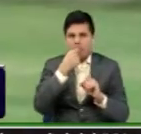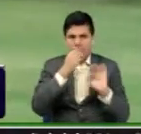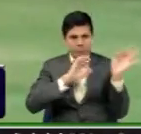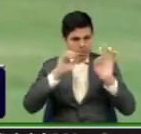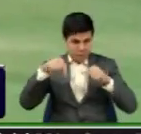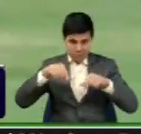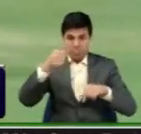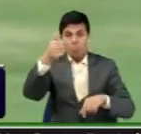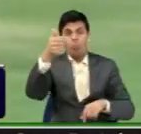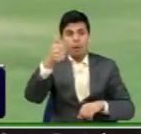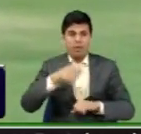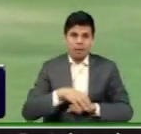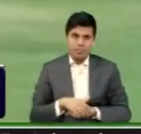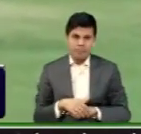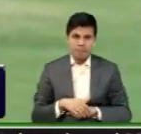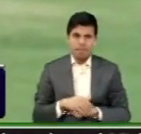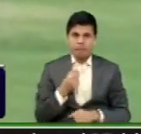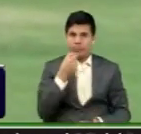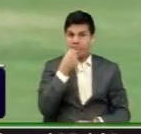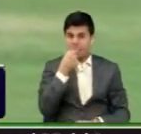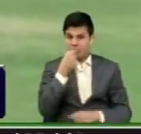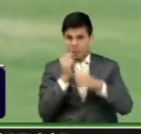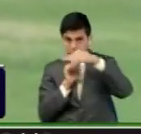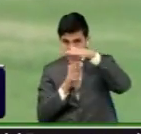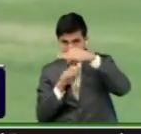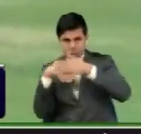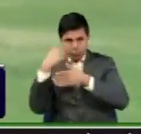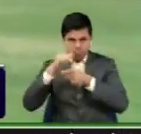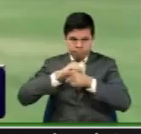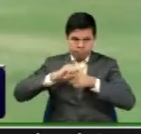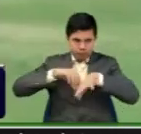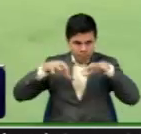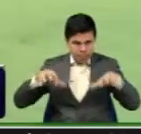acá. Los árbitros de la segunda división comenzarán